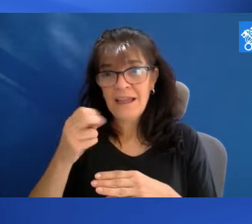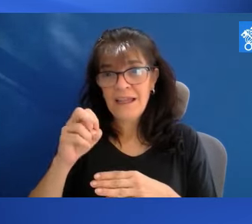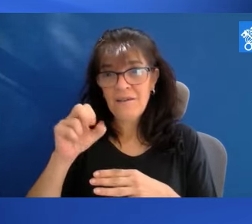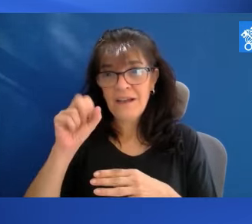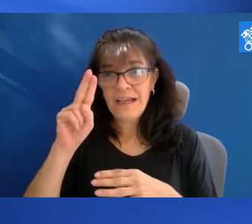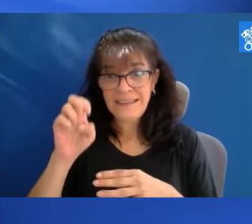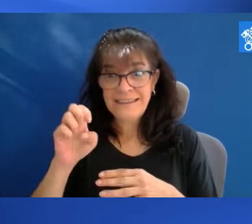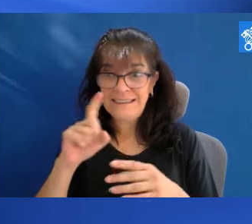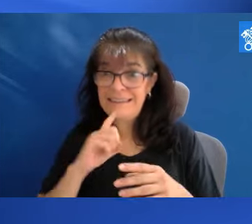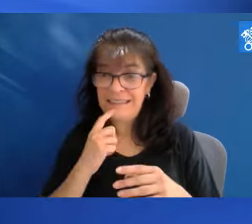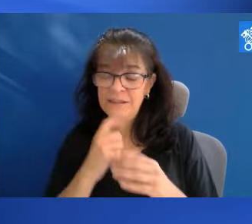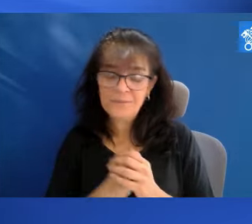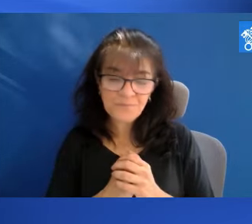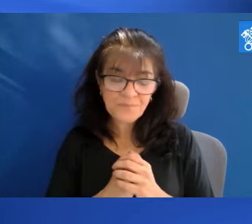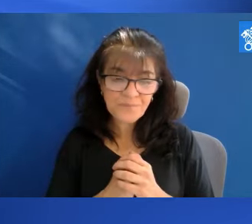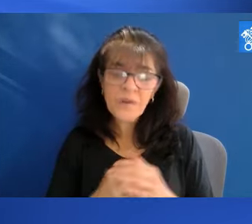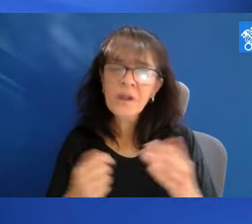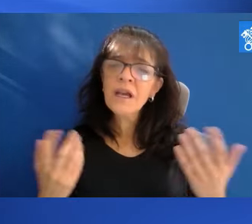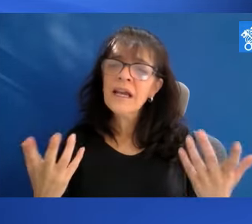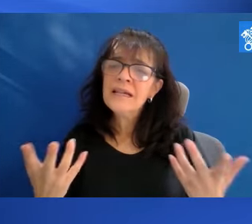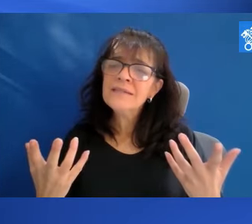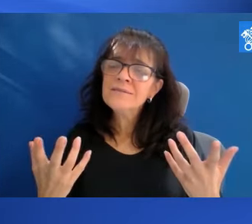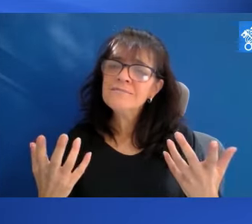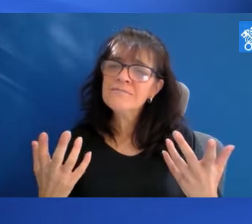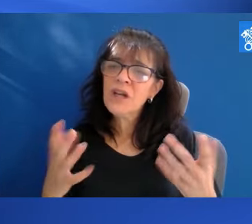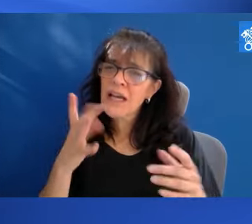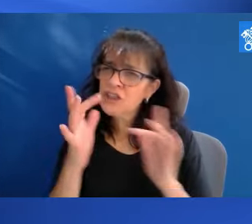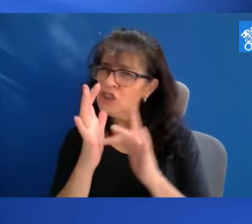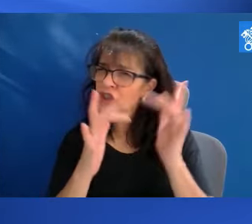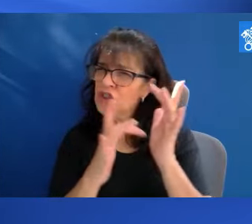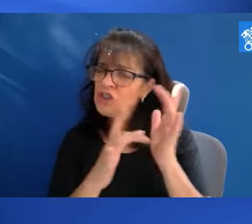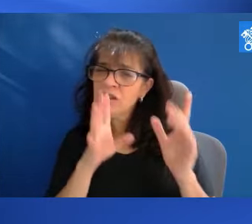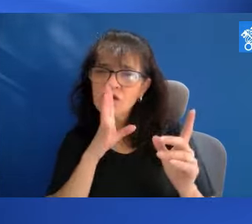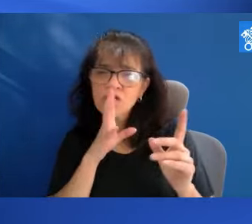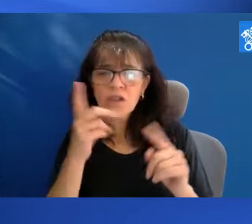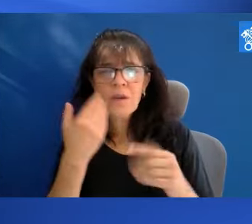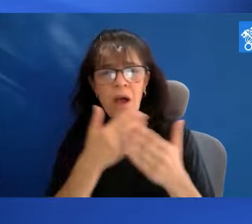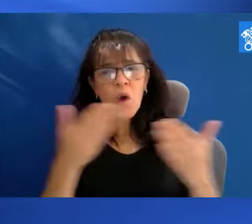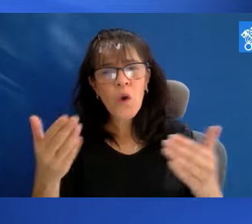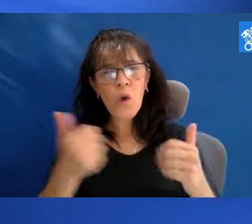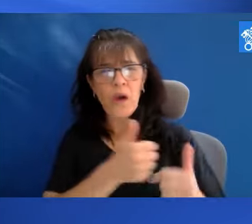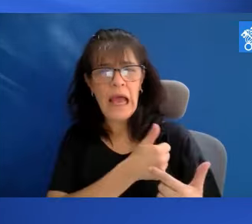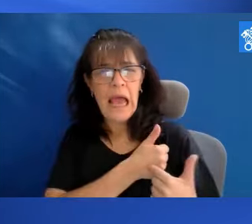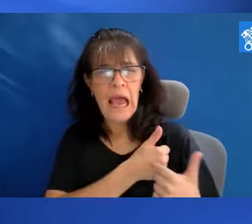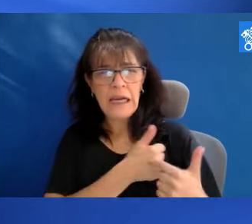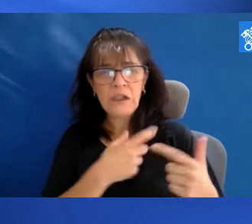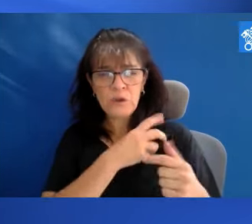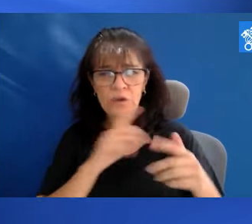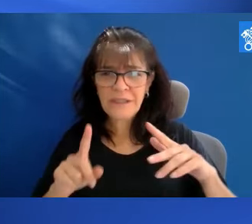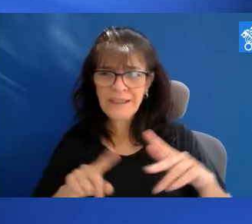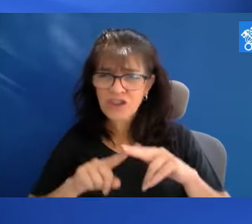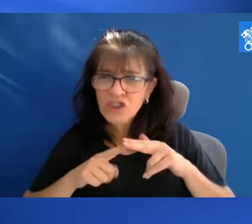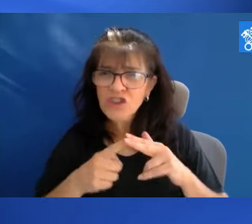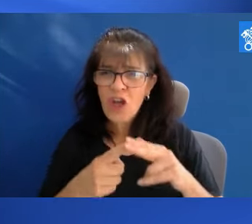Bienaventuranzas, Jesús menciona algunas actitudes que nacen de la humildad. como la mansedumbre, la misericordia y